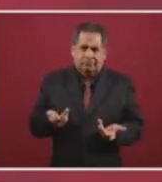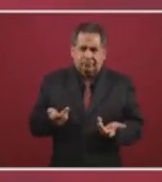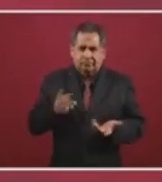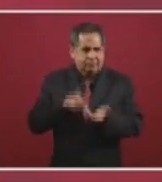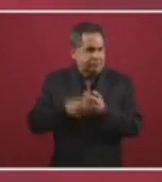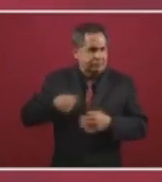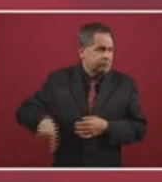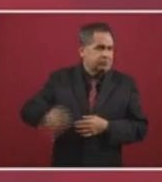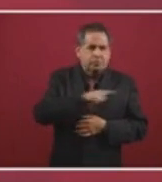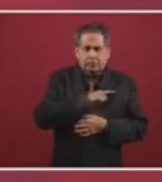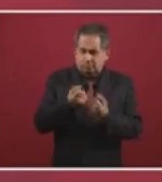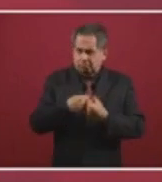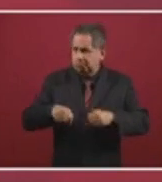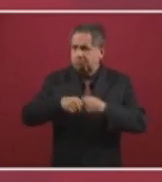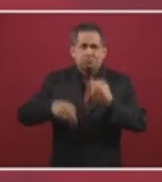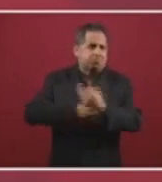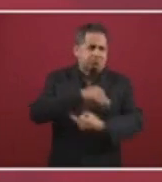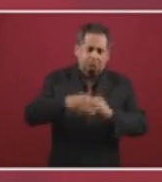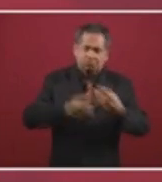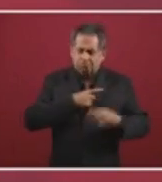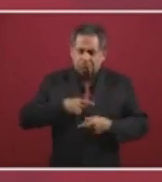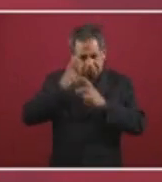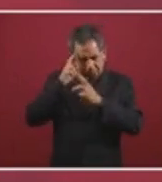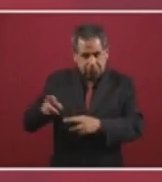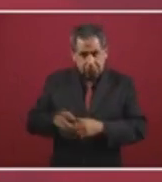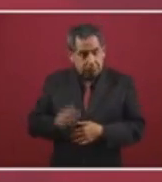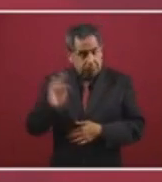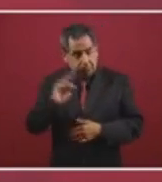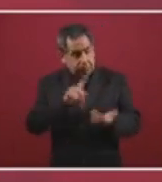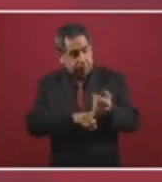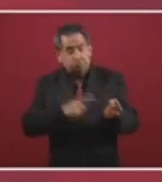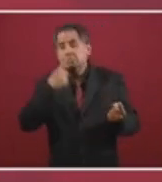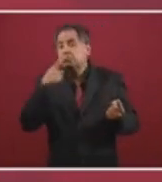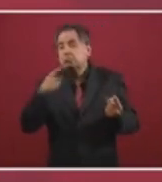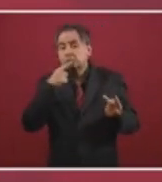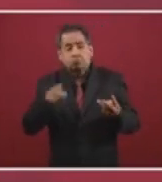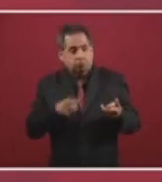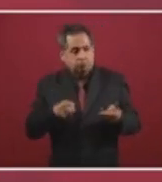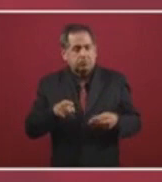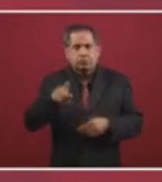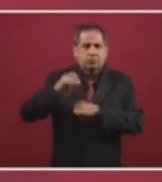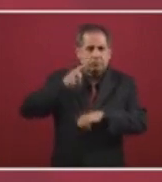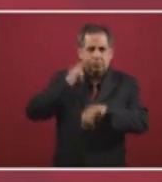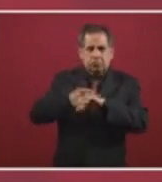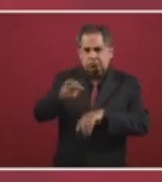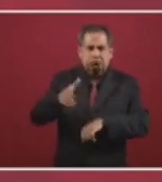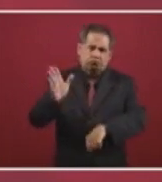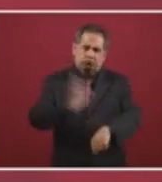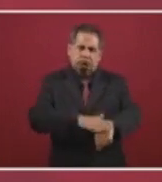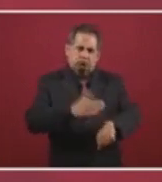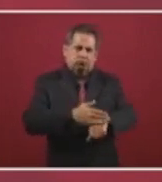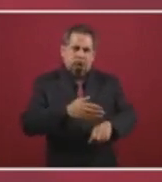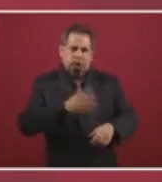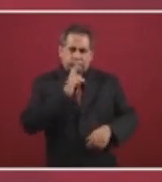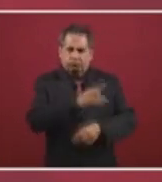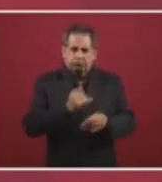somos como sociedad. Entonces, si hay denuncias, que la autoridad competente resuelva.